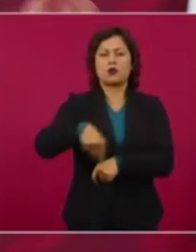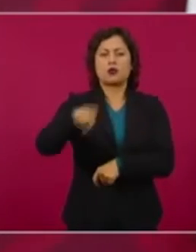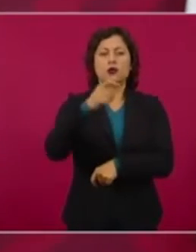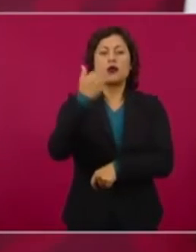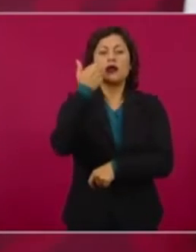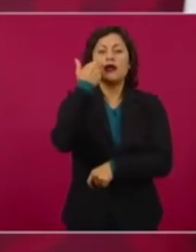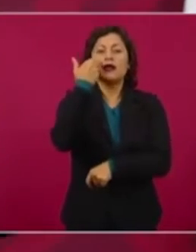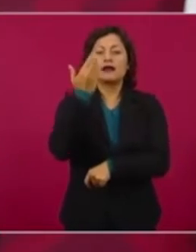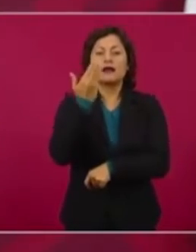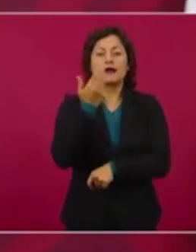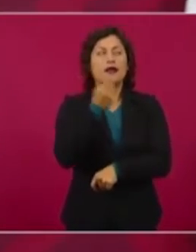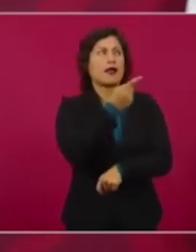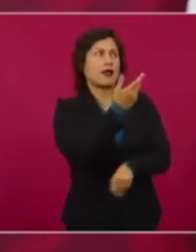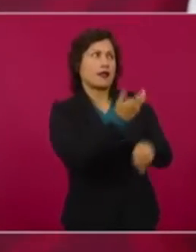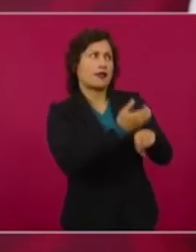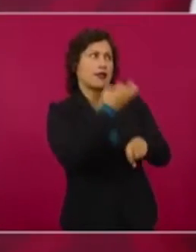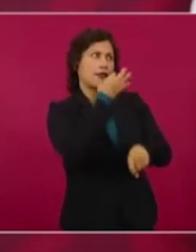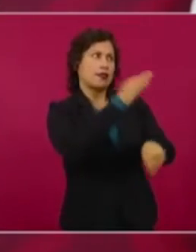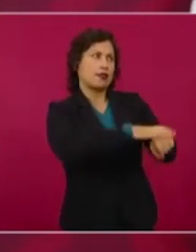con el gobierno de Estados Unidos.